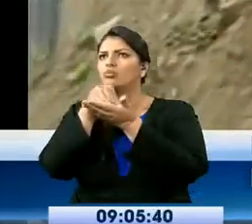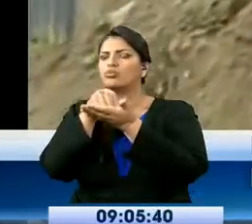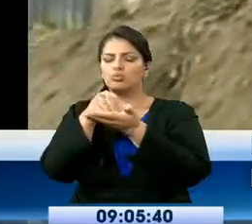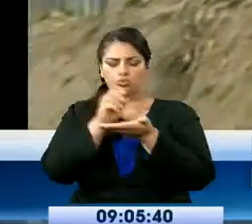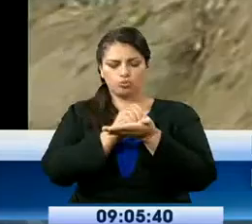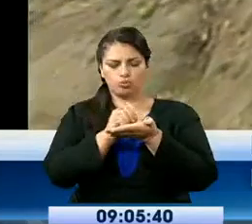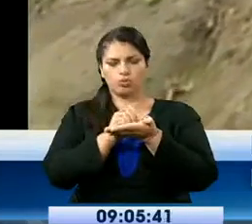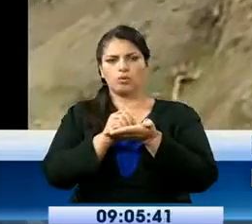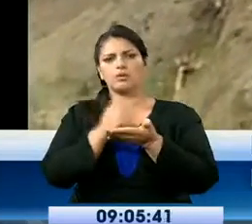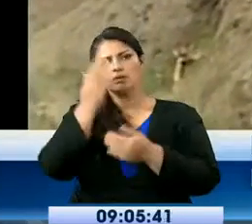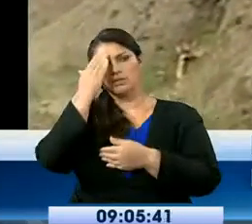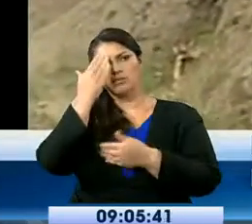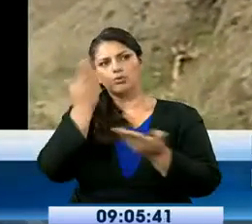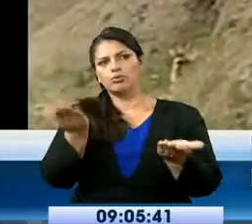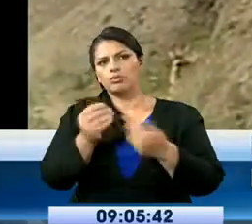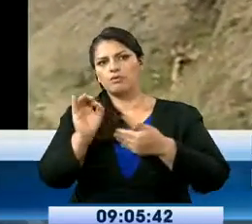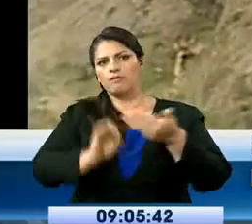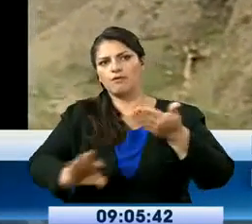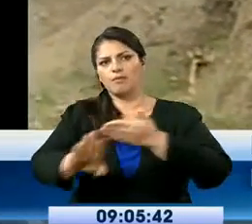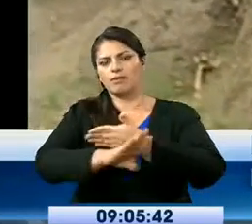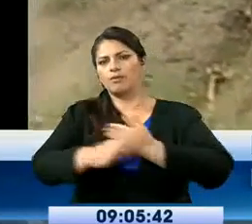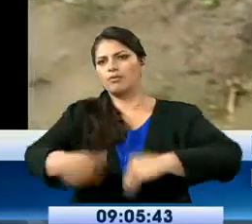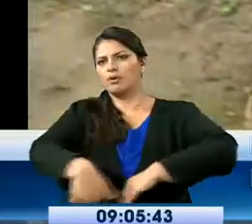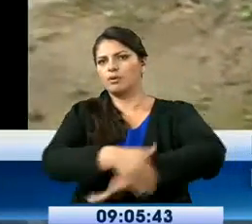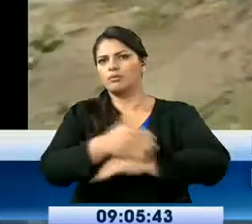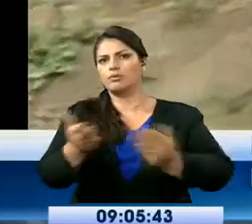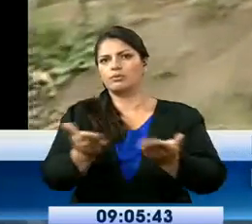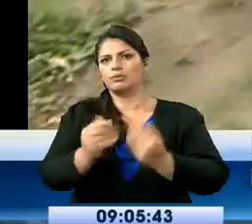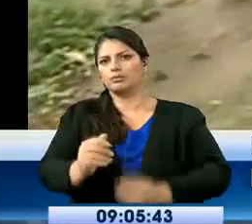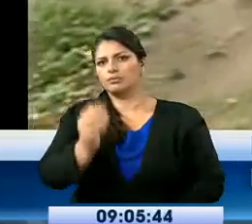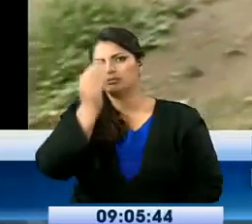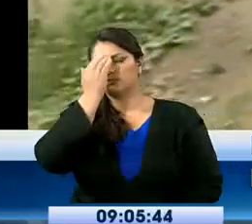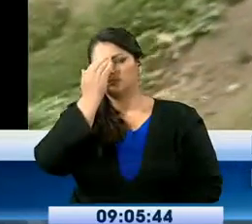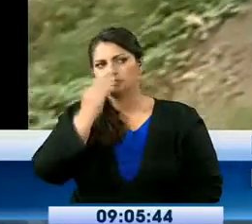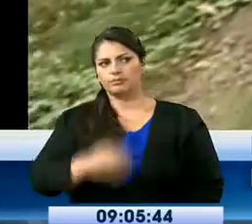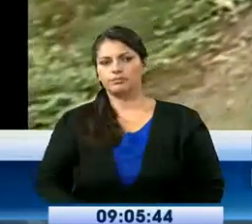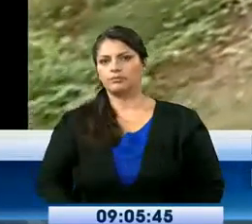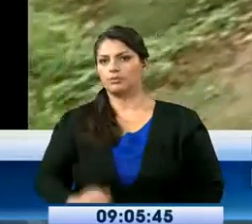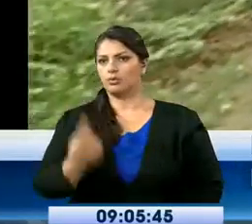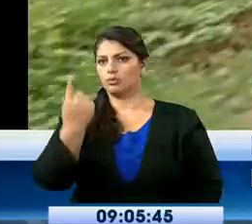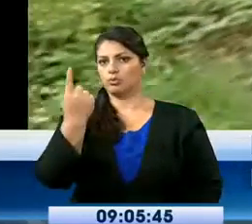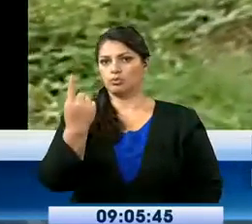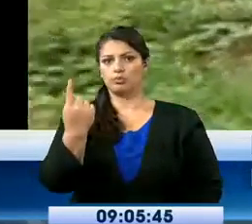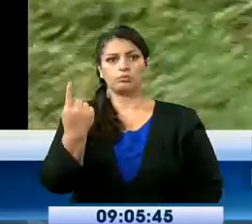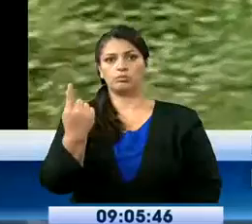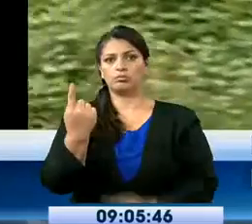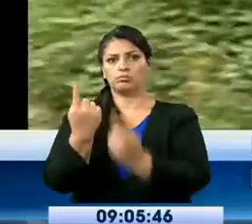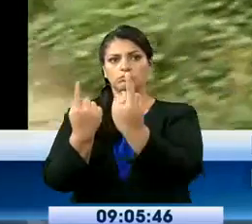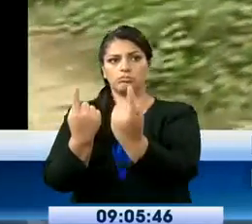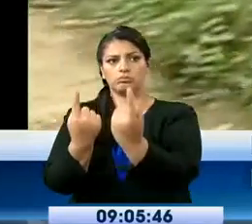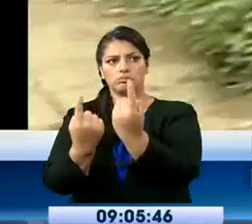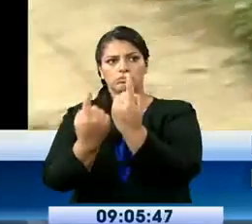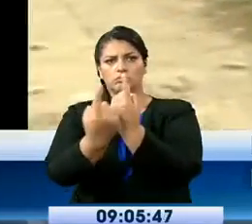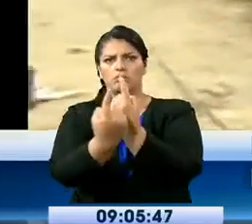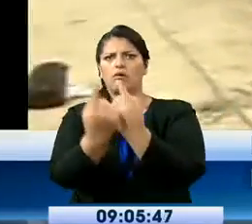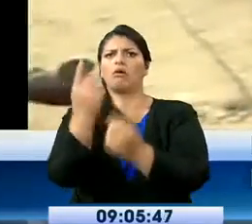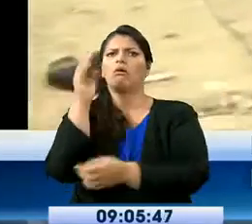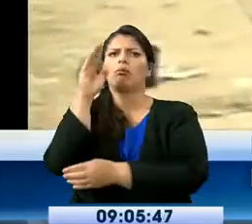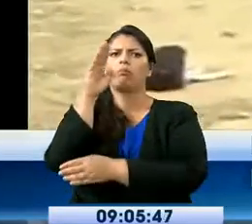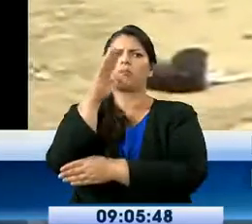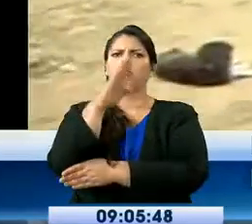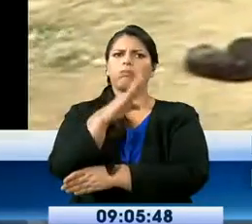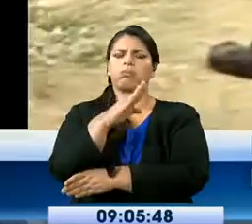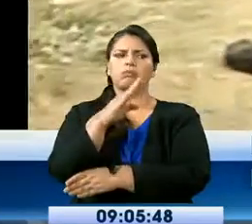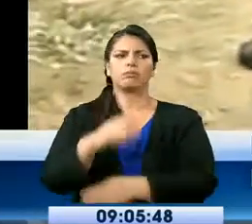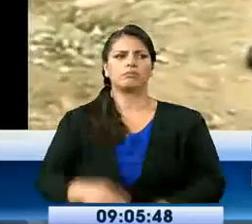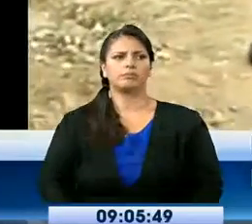problema alrededor. No solamente este poste, sino también el siguiente. Y de pronto, invito a los señores que se sienten afectados, que presenten